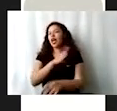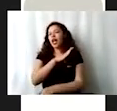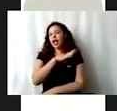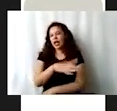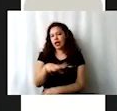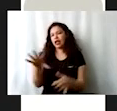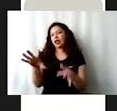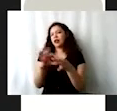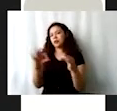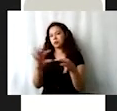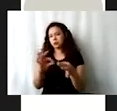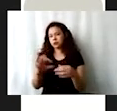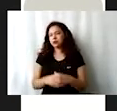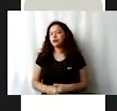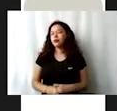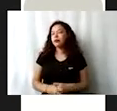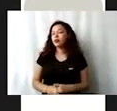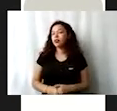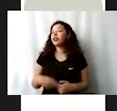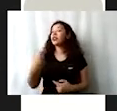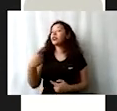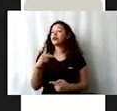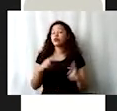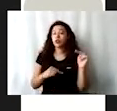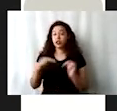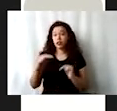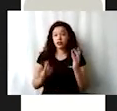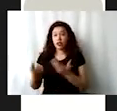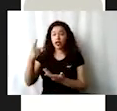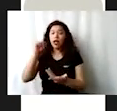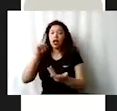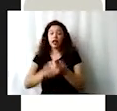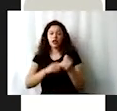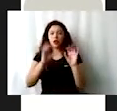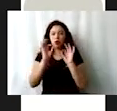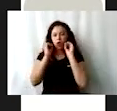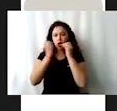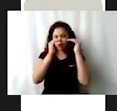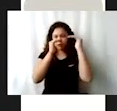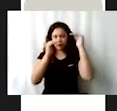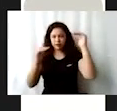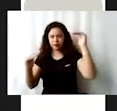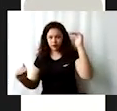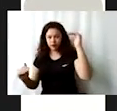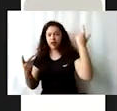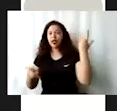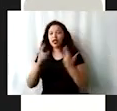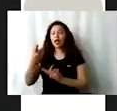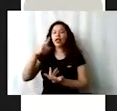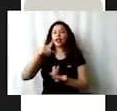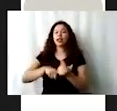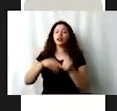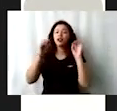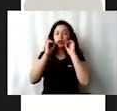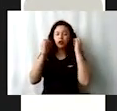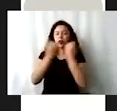estás detallando y dependiendo del nivel que tengas dentro de la jerarquía y del modelo dentro de tu organizacional,